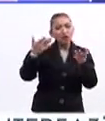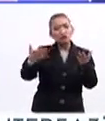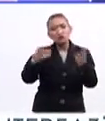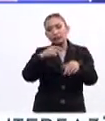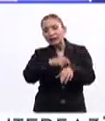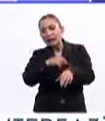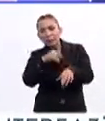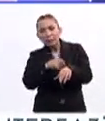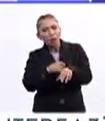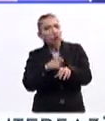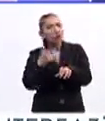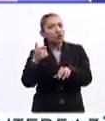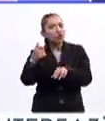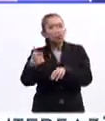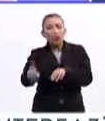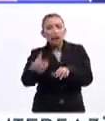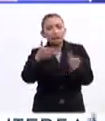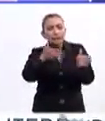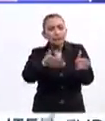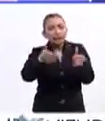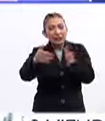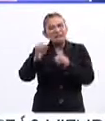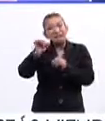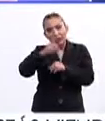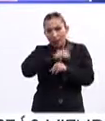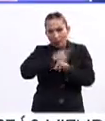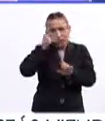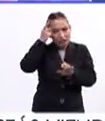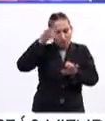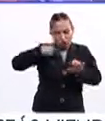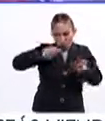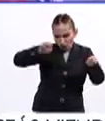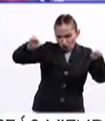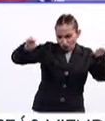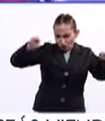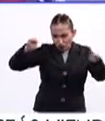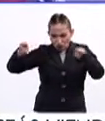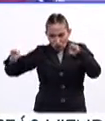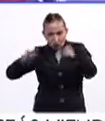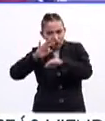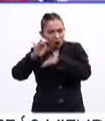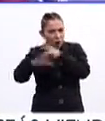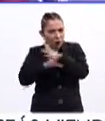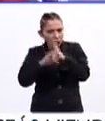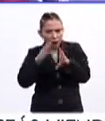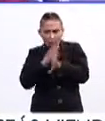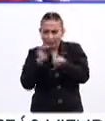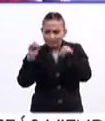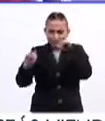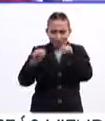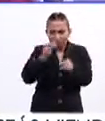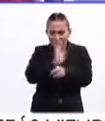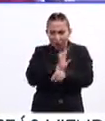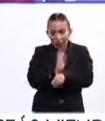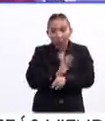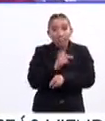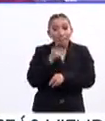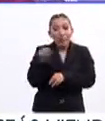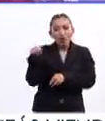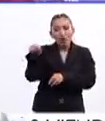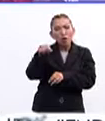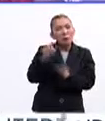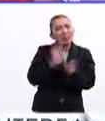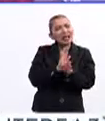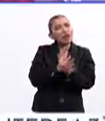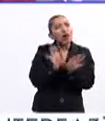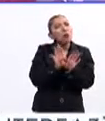timing, solitas van saliendo. Claro, sí, debe haber una dirección, debe haber todos los elementos que la conforman, pero ella sola